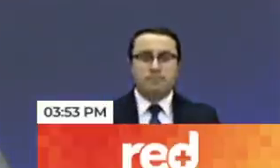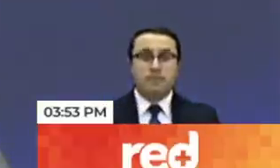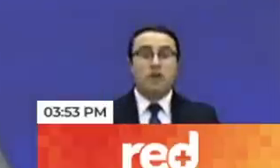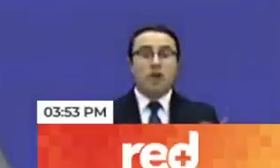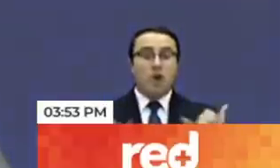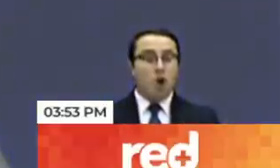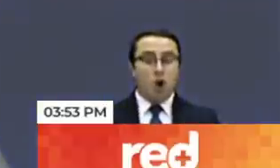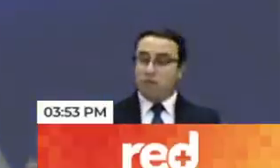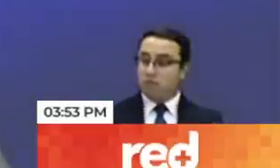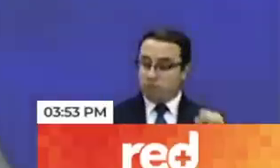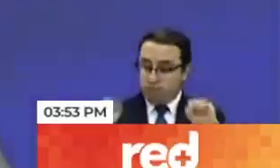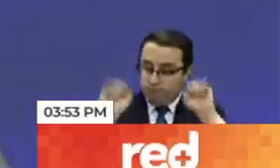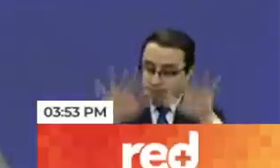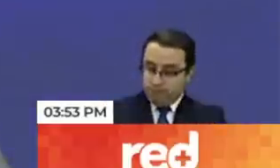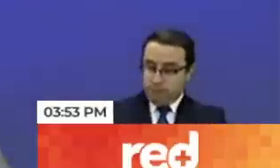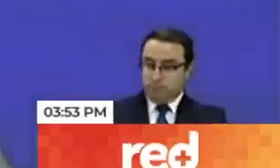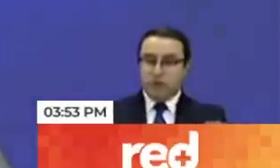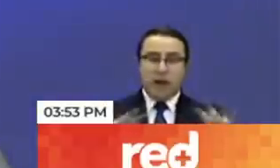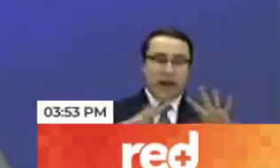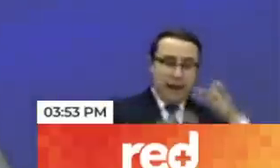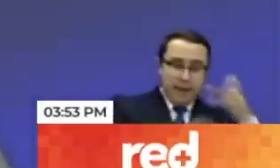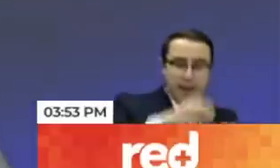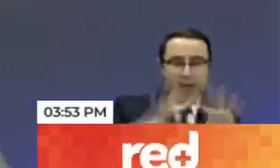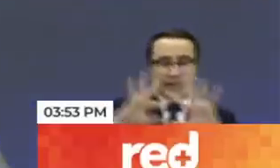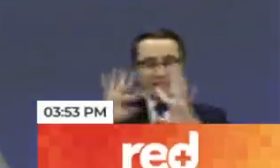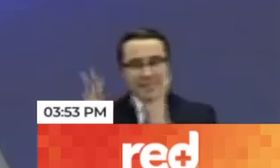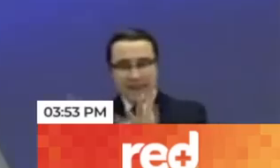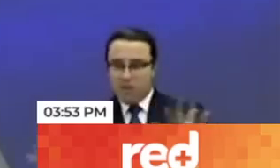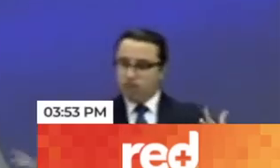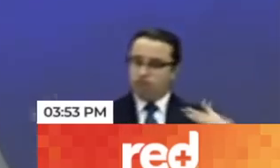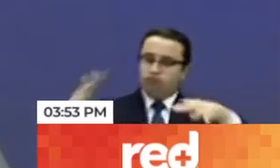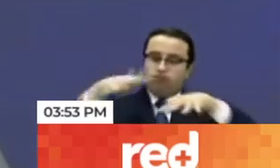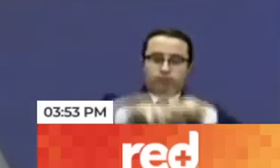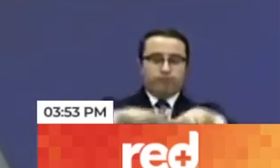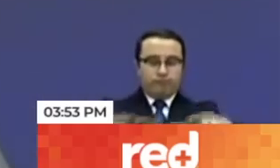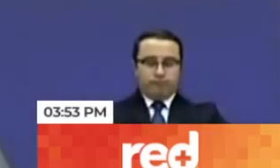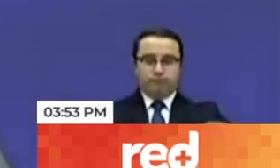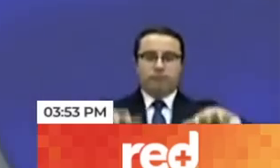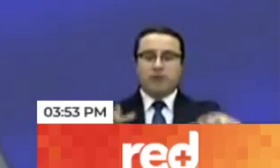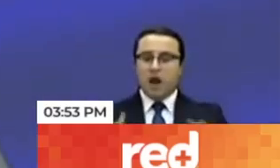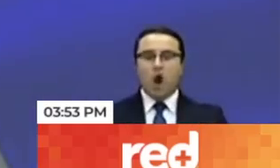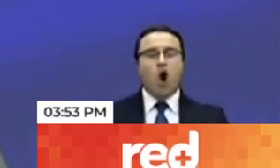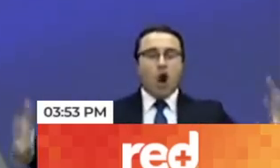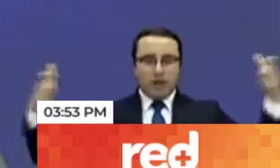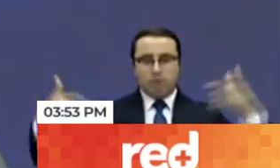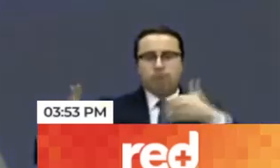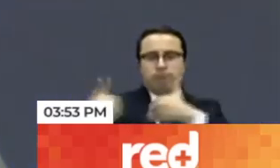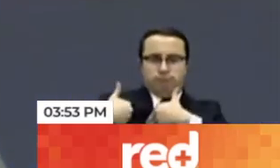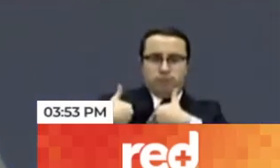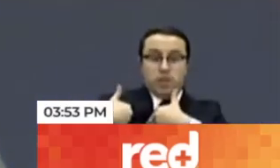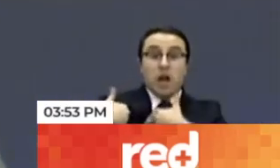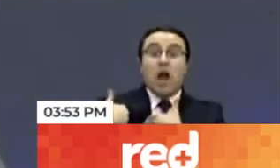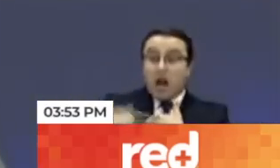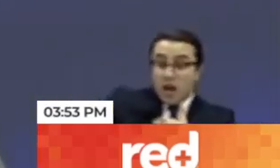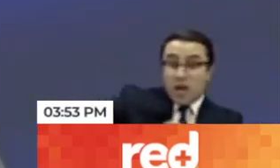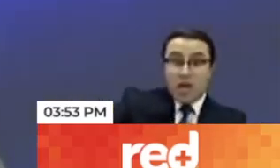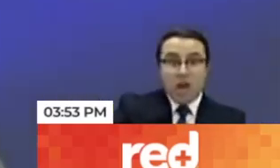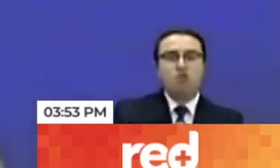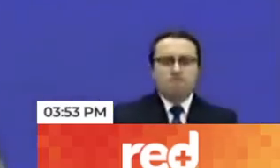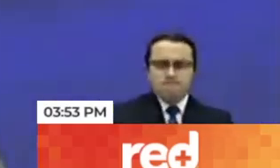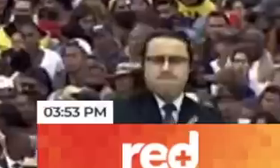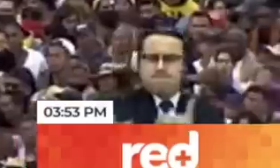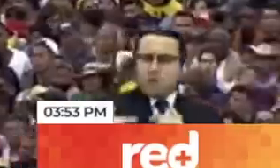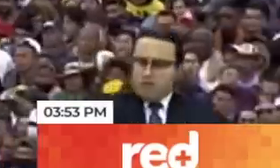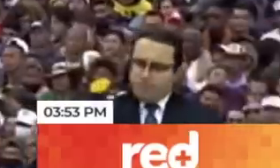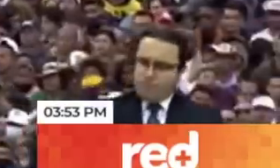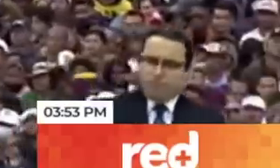Congreso Pleno de Colombia al aire libre. Y este Congreso es responsable de ese cambio porque es el llamado a